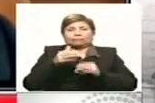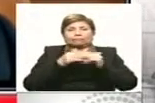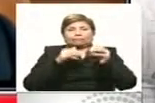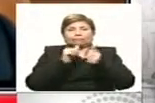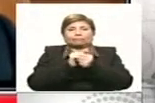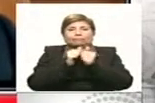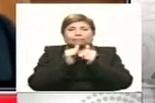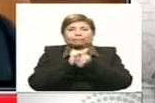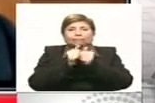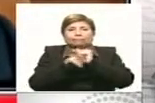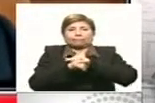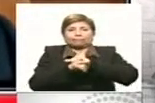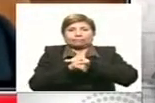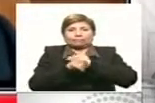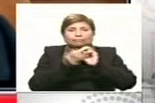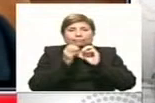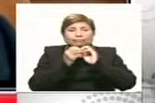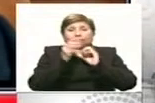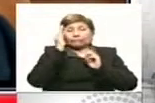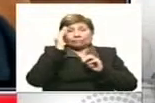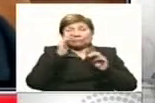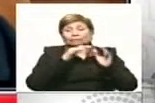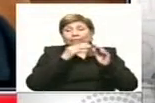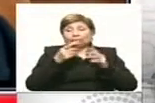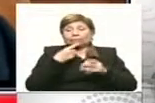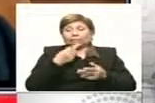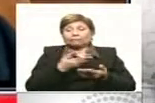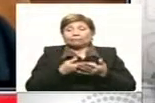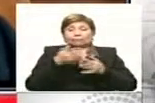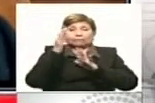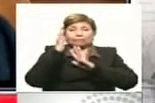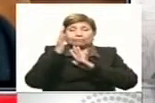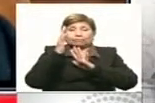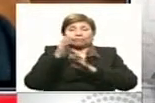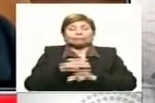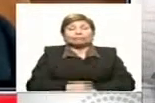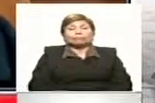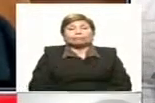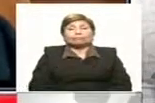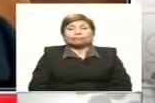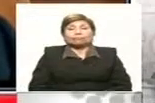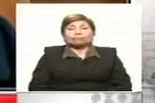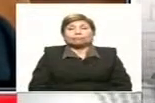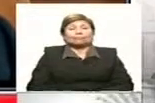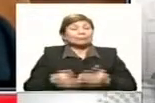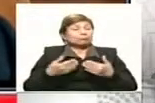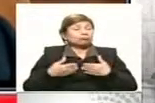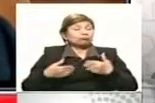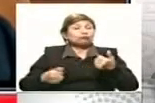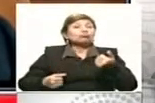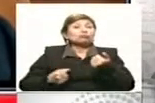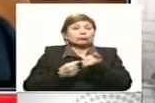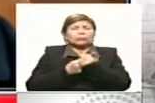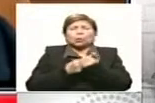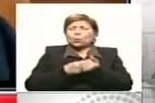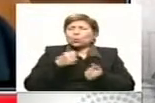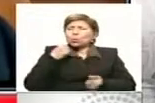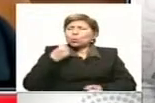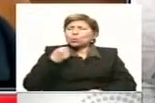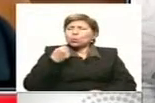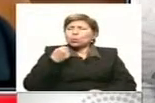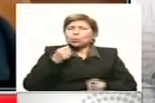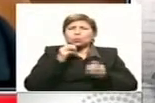Cambios, que como usted lo ha manifestado, viene apoyando fuertemente en